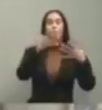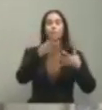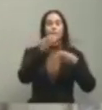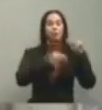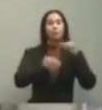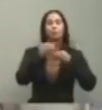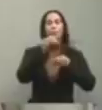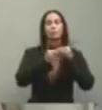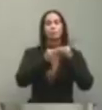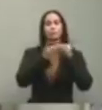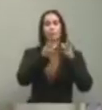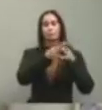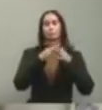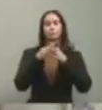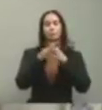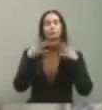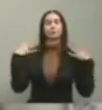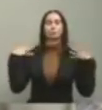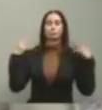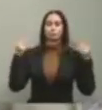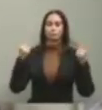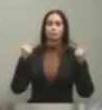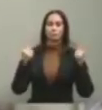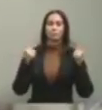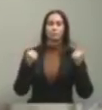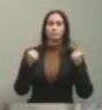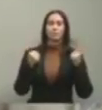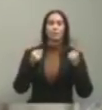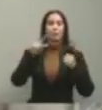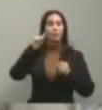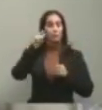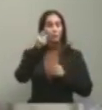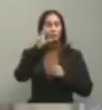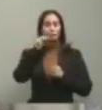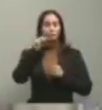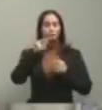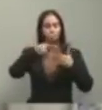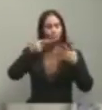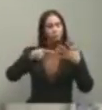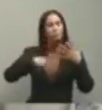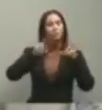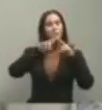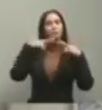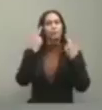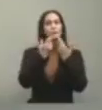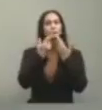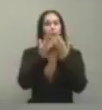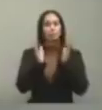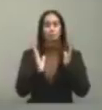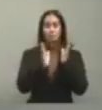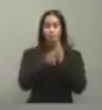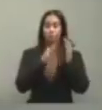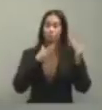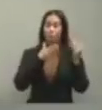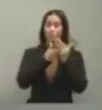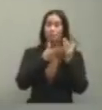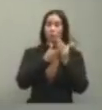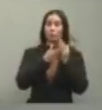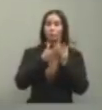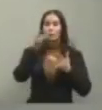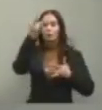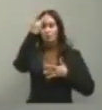panamericana de la salud no es esta la primera reunión que efectúa el presidente en relación al tema del coronavirus